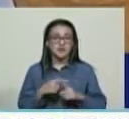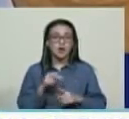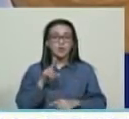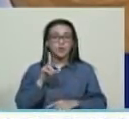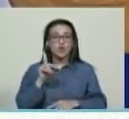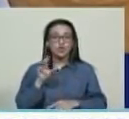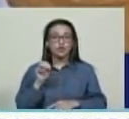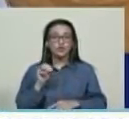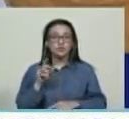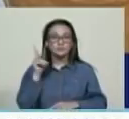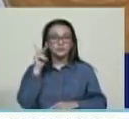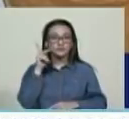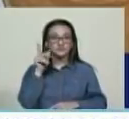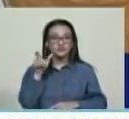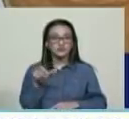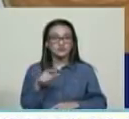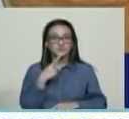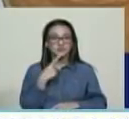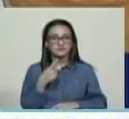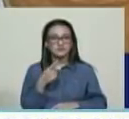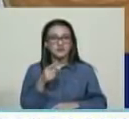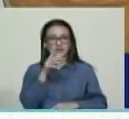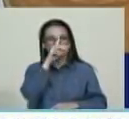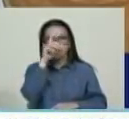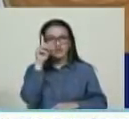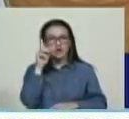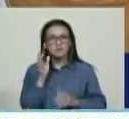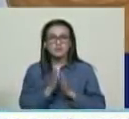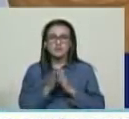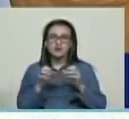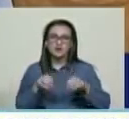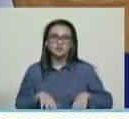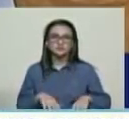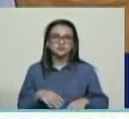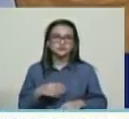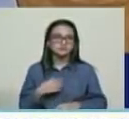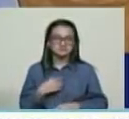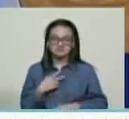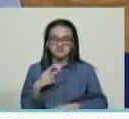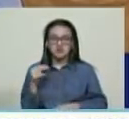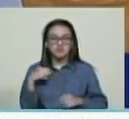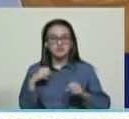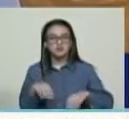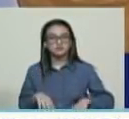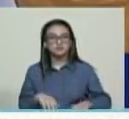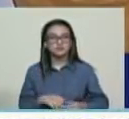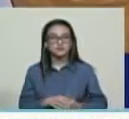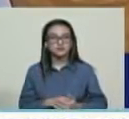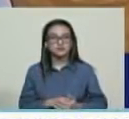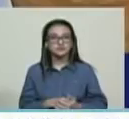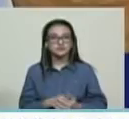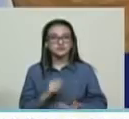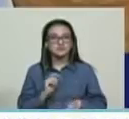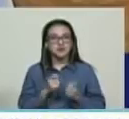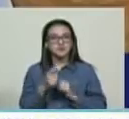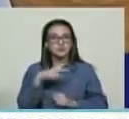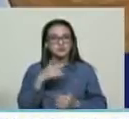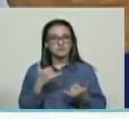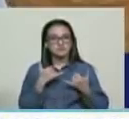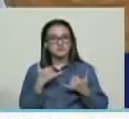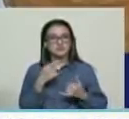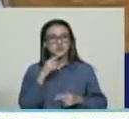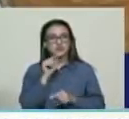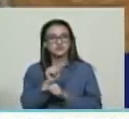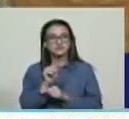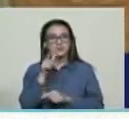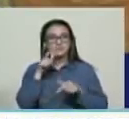la profesora Doris me decía: Diosdado, por favor, renuncia. Y yo dije: yo no voy a renunciar. Si quieren, me cambian ustedes y se lo dicen a la gente